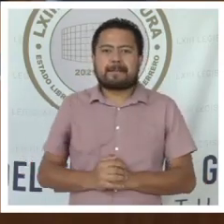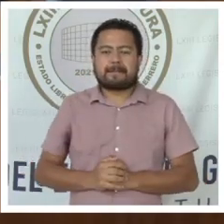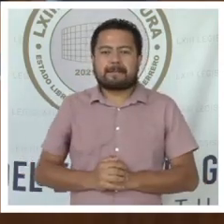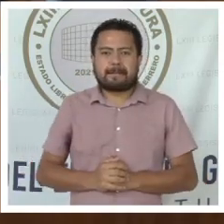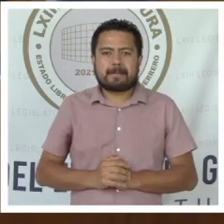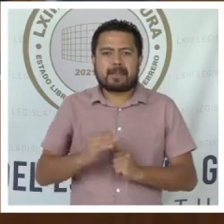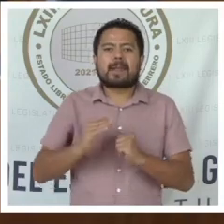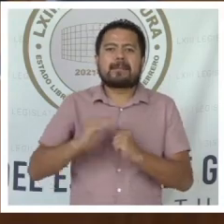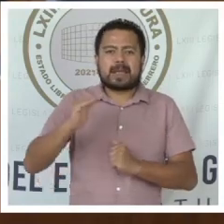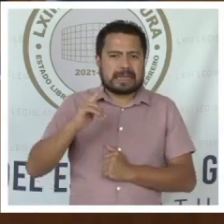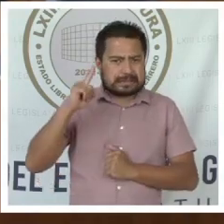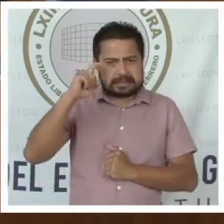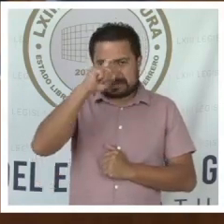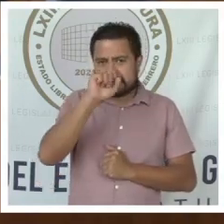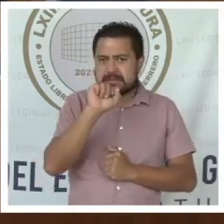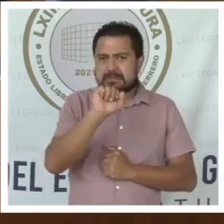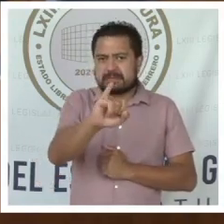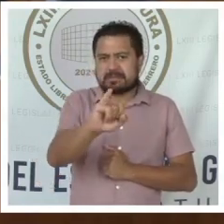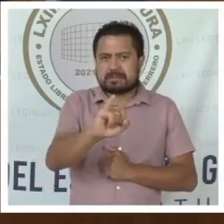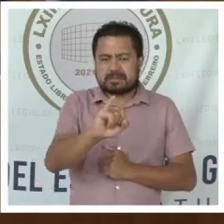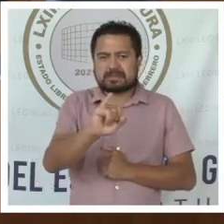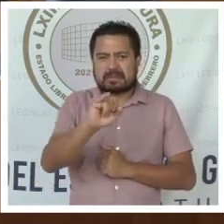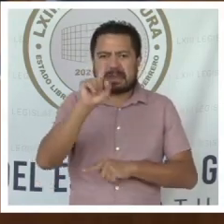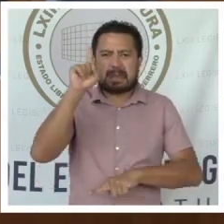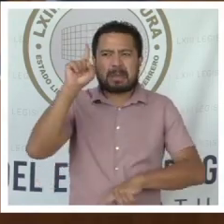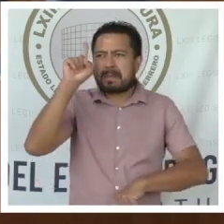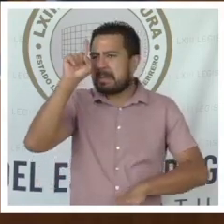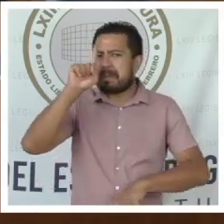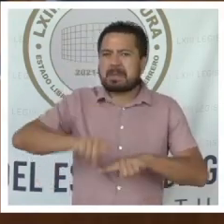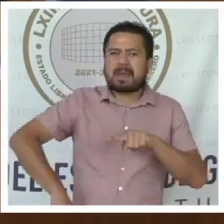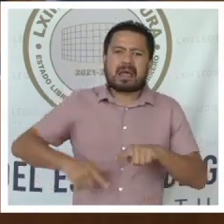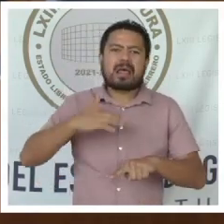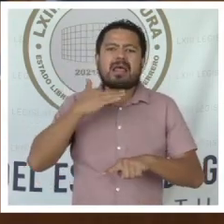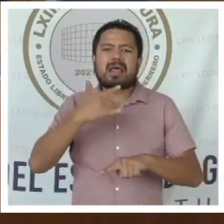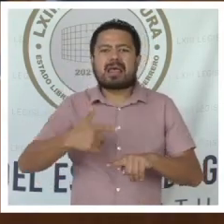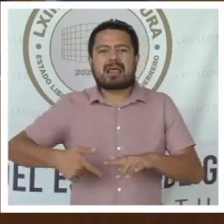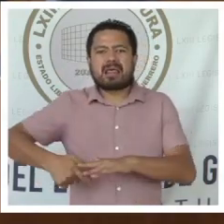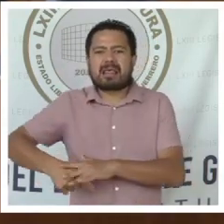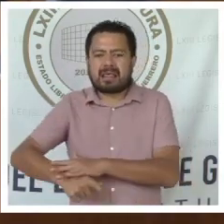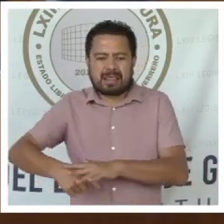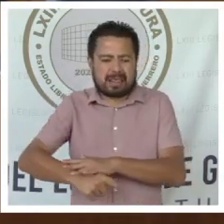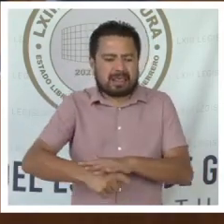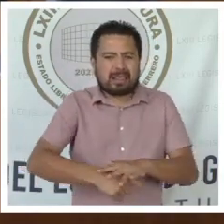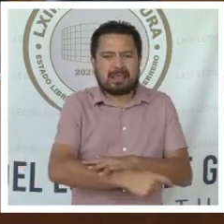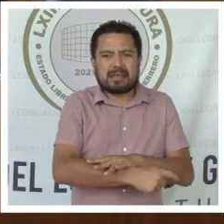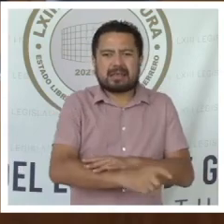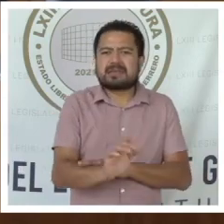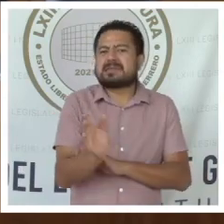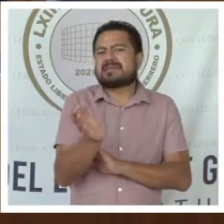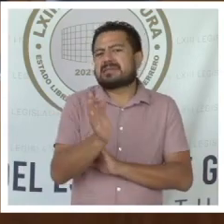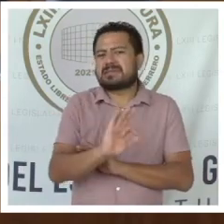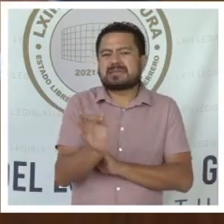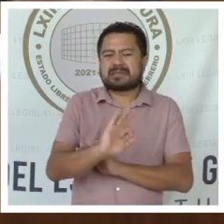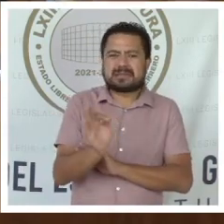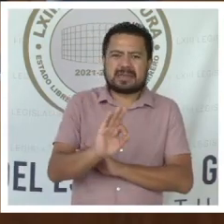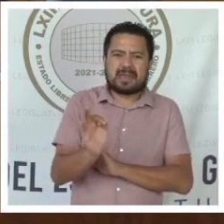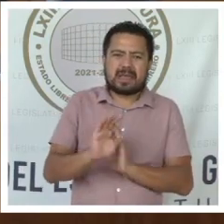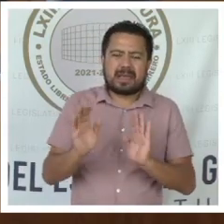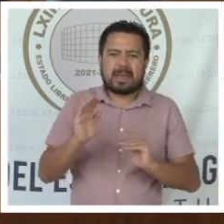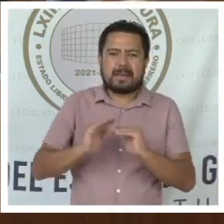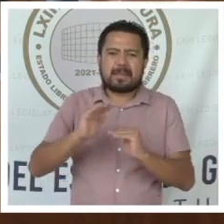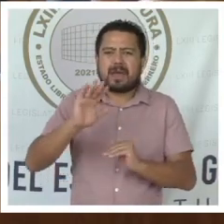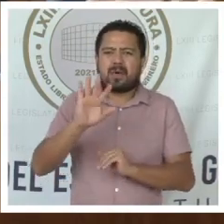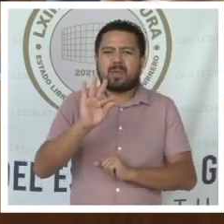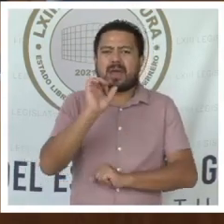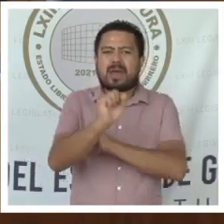Es complicado combatir la corrupción que tal vez por